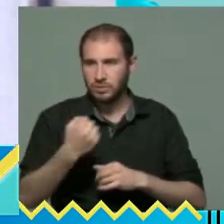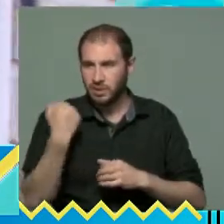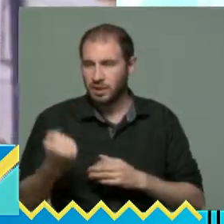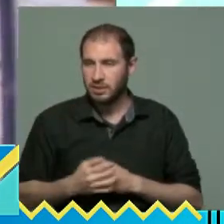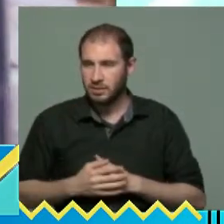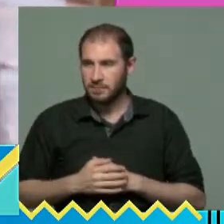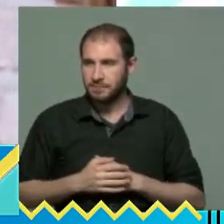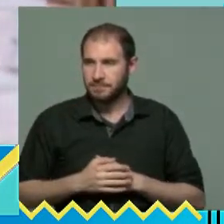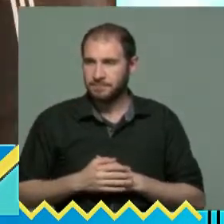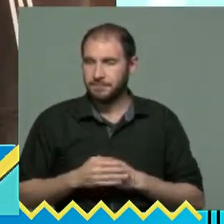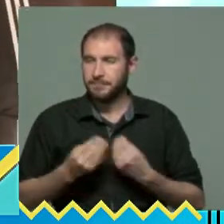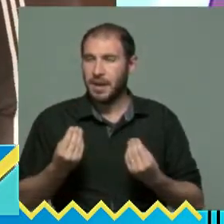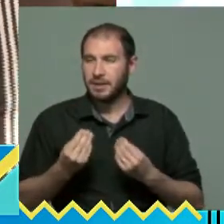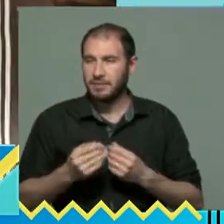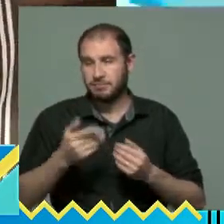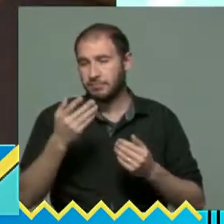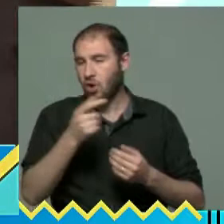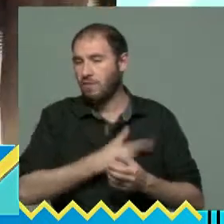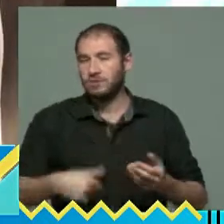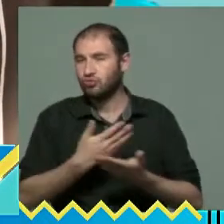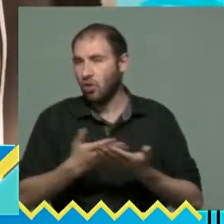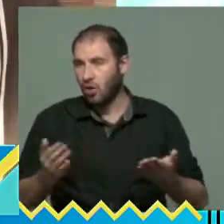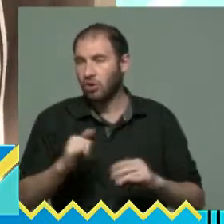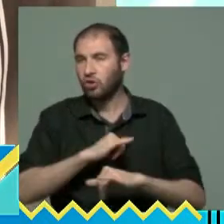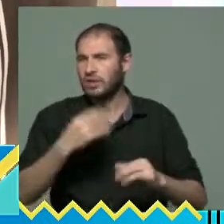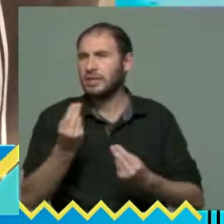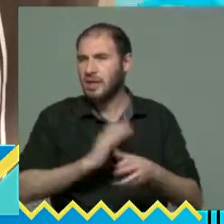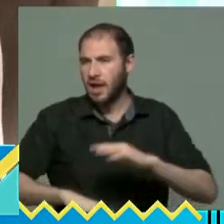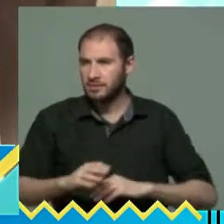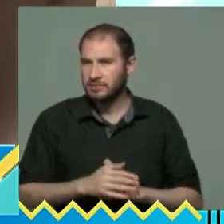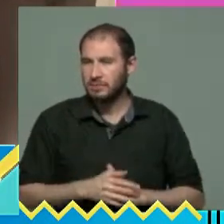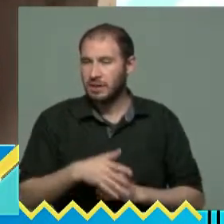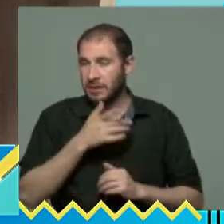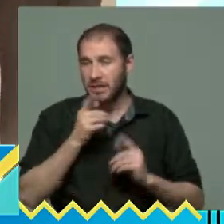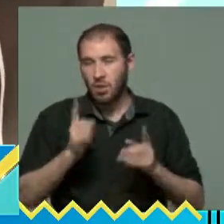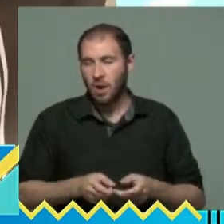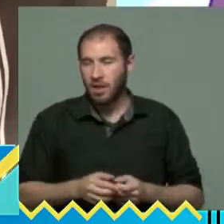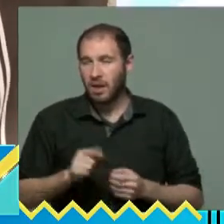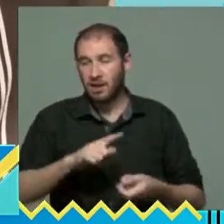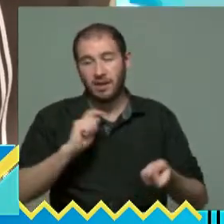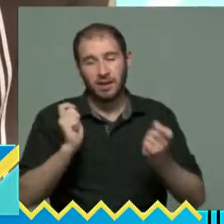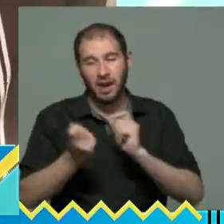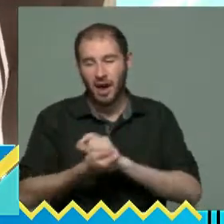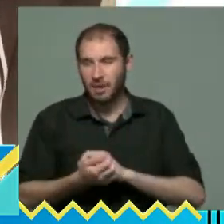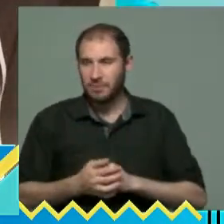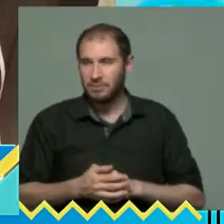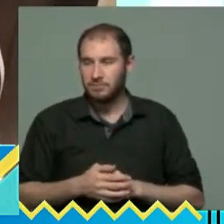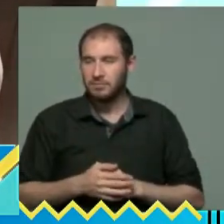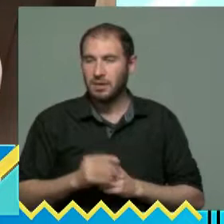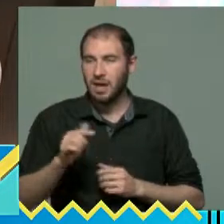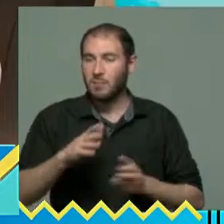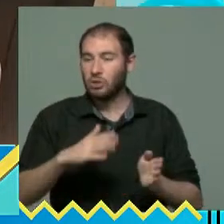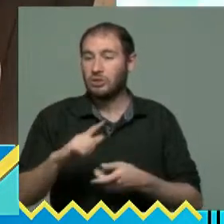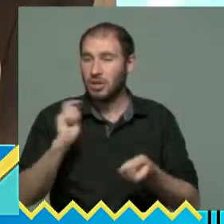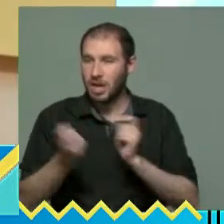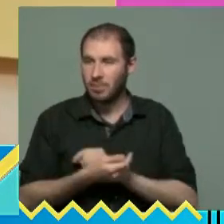clave para todo gobierno, para poder transmitir lo que hace. Me parece que igual ha ido cambiando, ¿no? Estamos en un proceso de cambio.